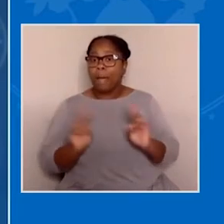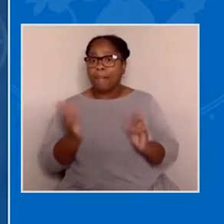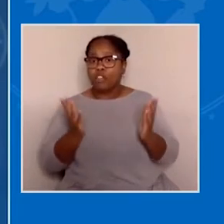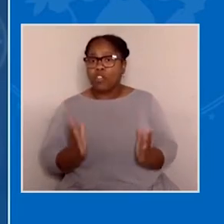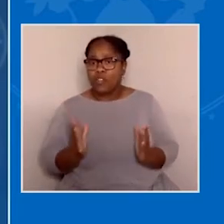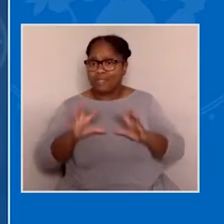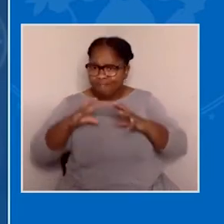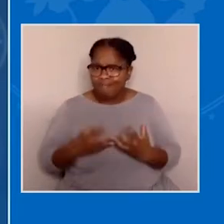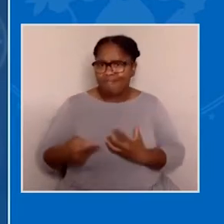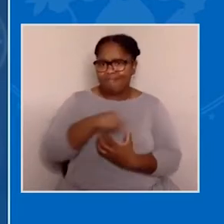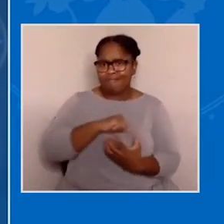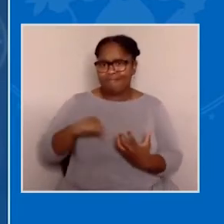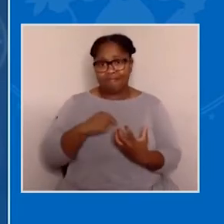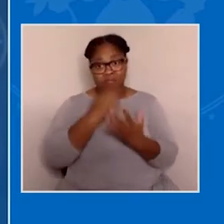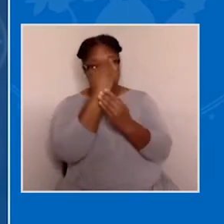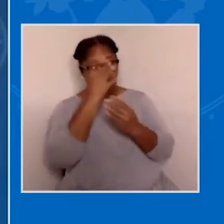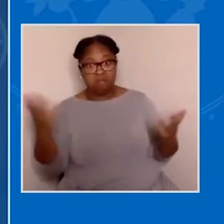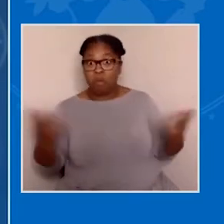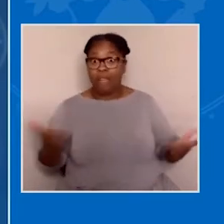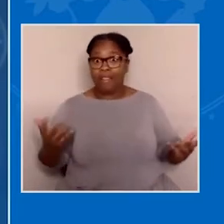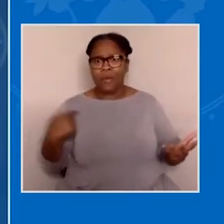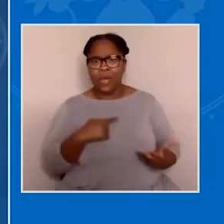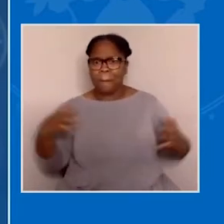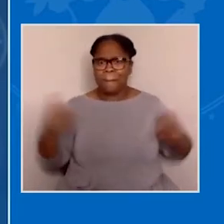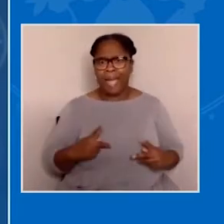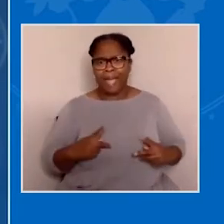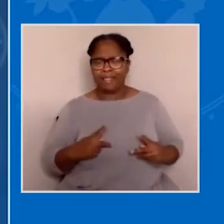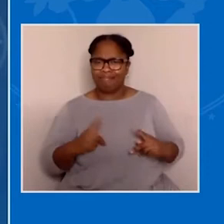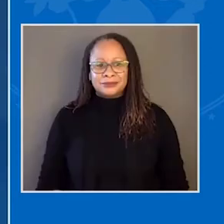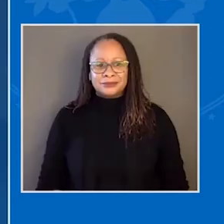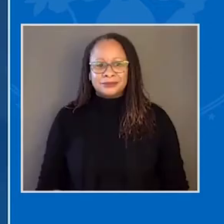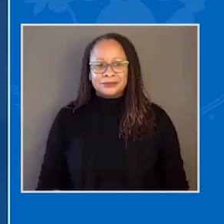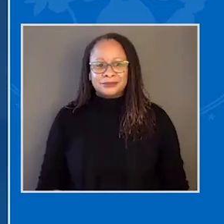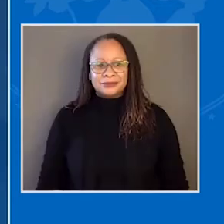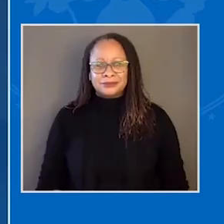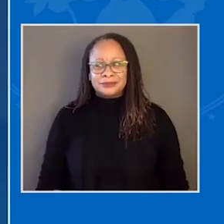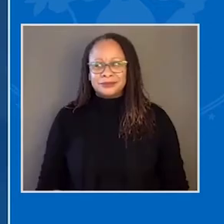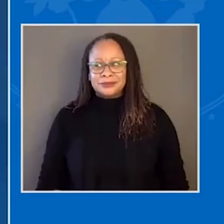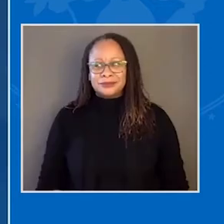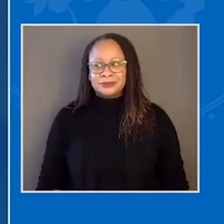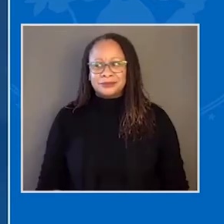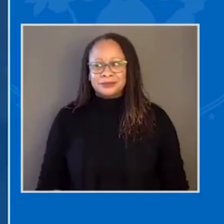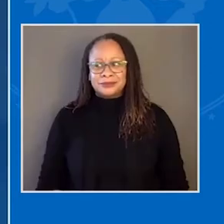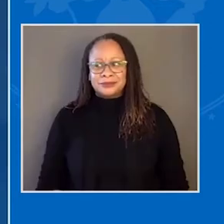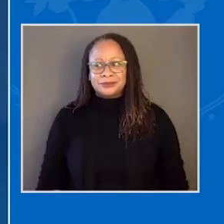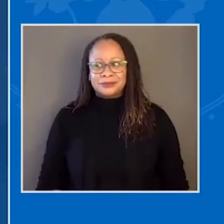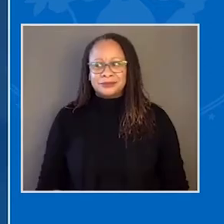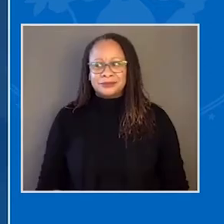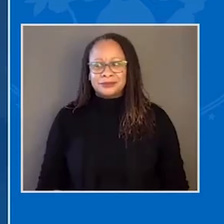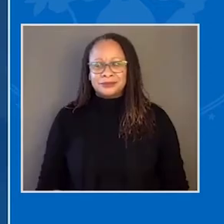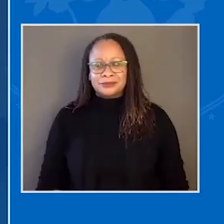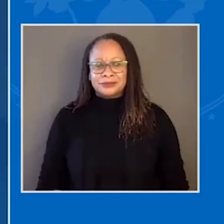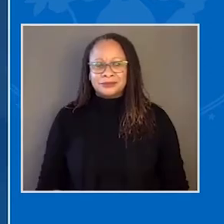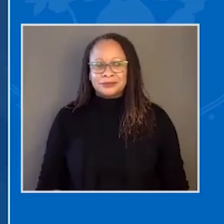Estados Unidos ha vuelto, el multilateralismo ha vuelto, la diplomacia ha vuelto. Anthony Blankin, nominado a secretario de Estado,